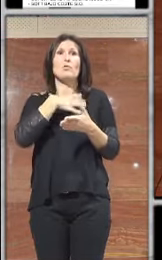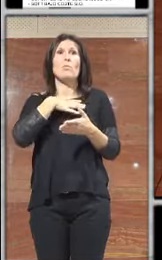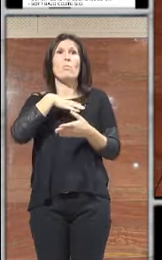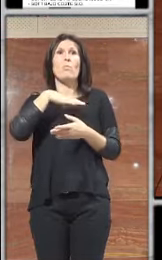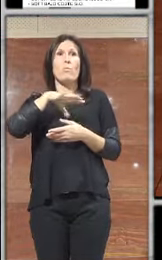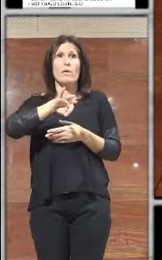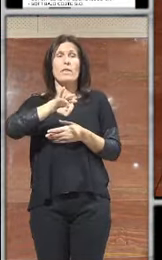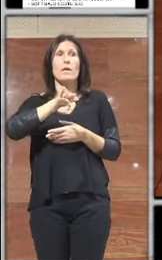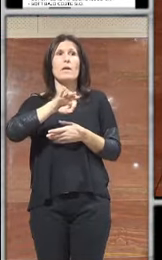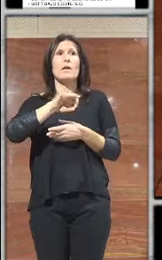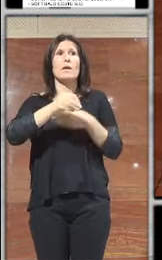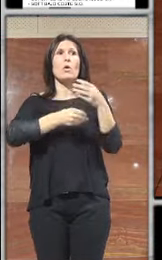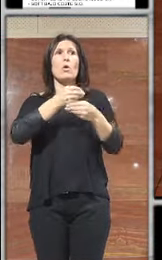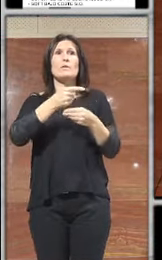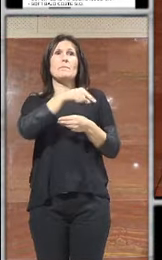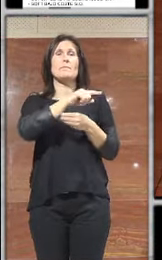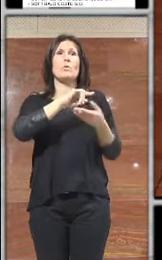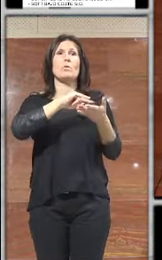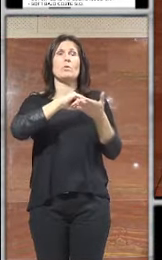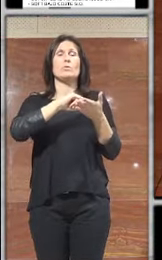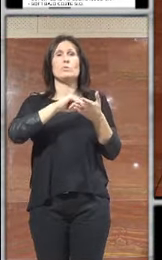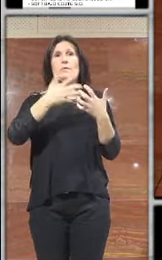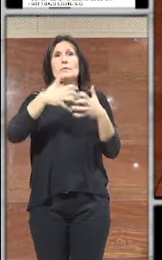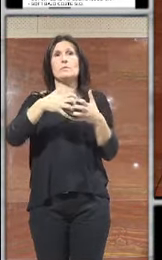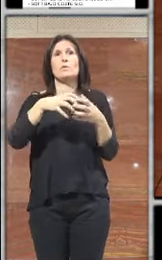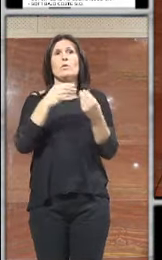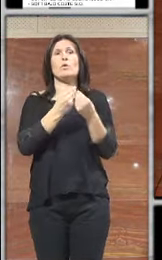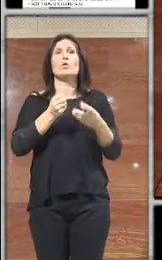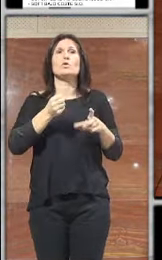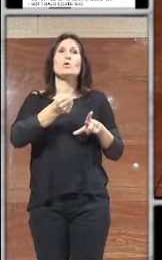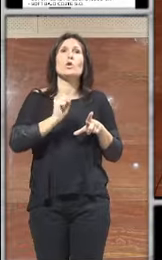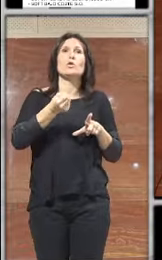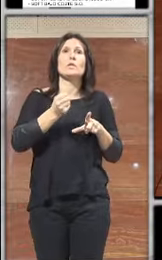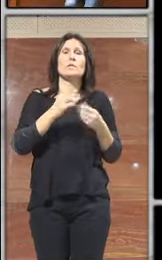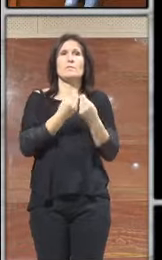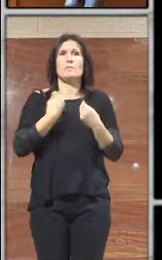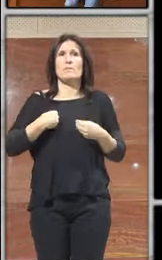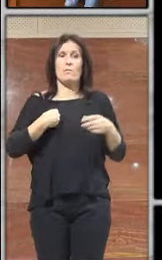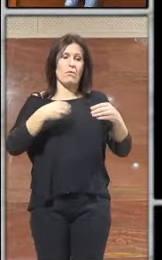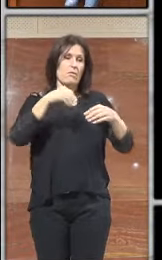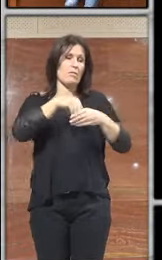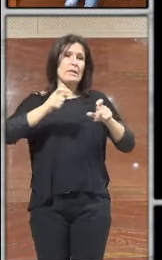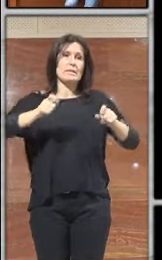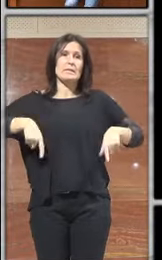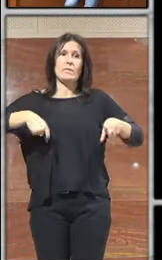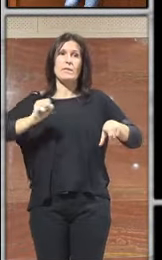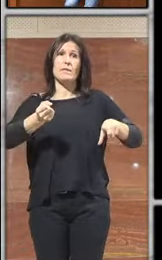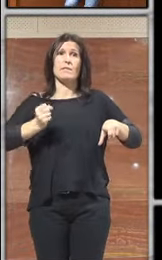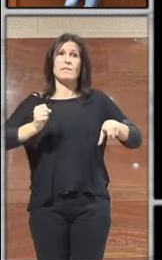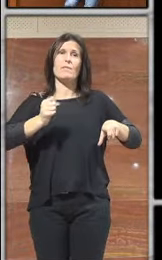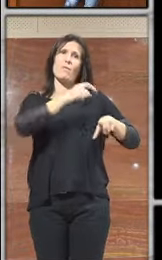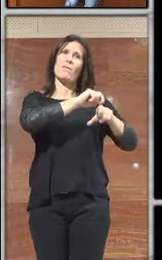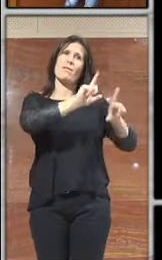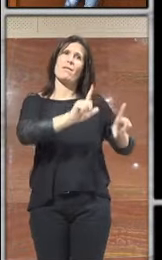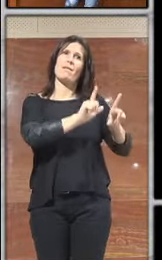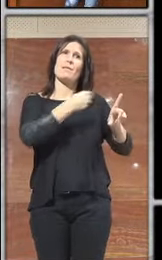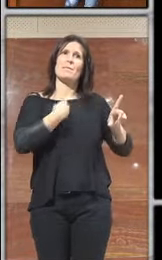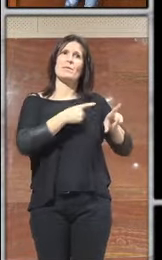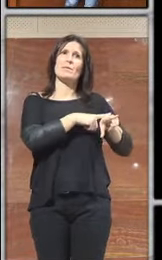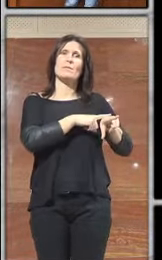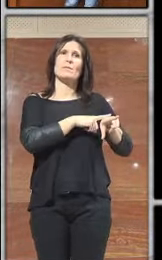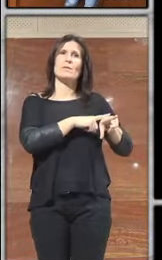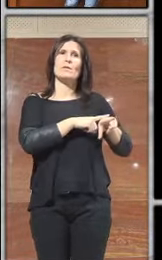llevar el manejo del dispositivo desde el propio joystick con el que manejo la silla de ruedas. Cuando la persona ya maneja una interfaz que es potente en su